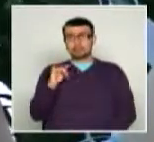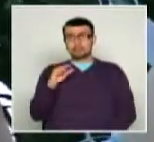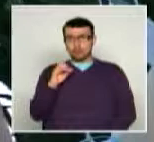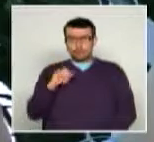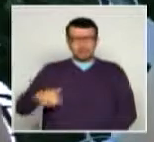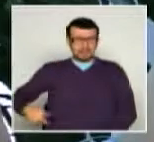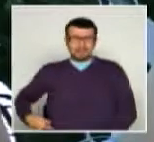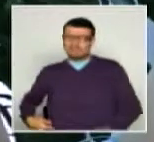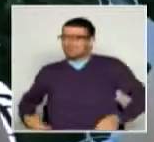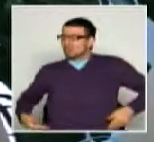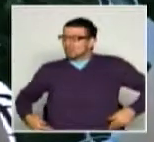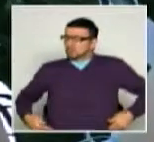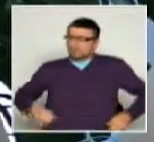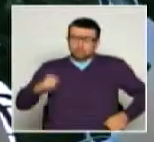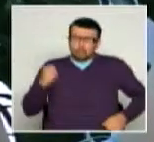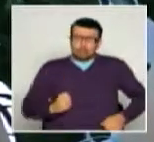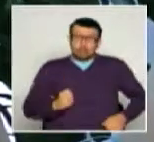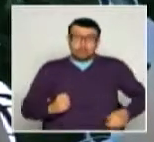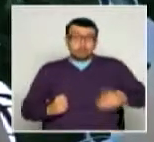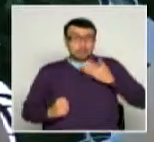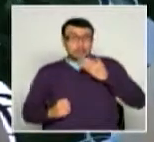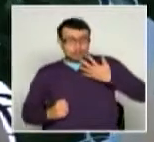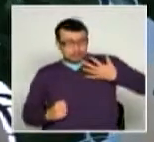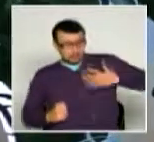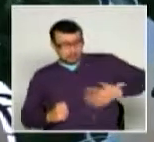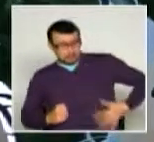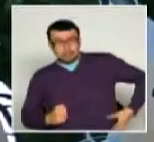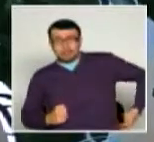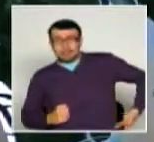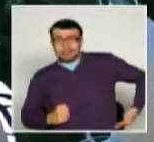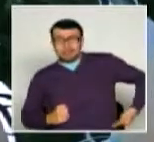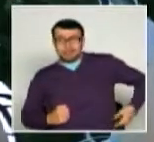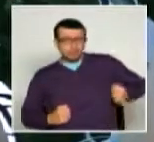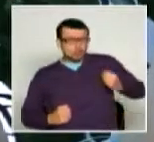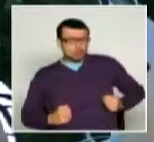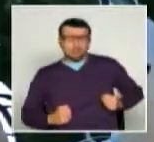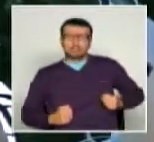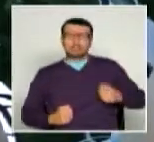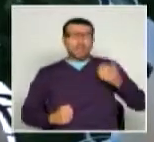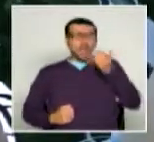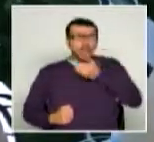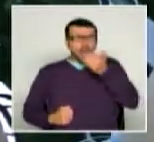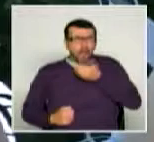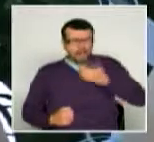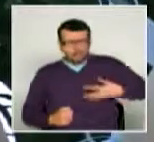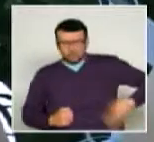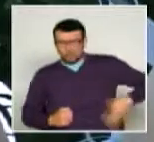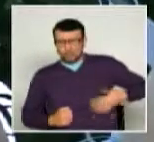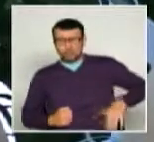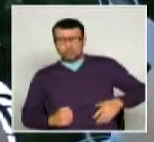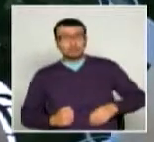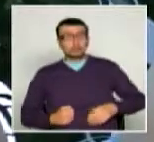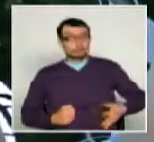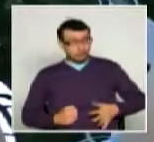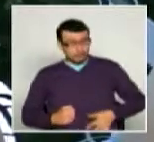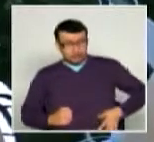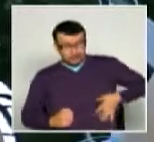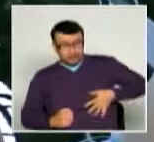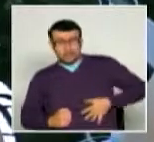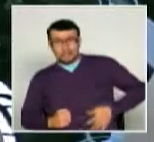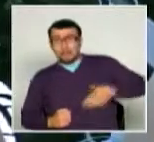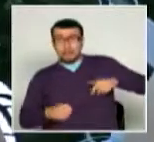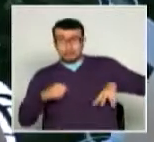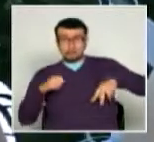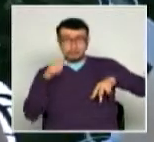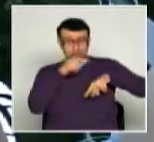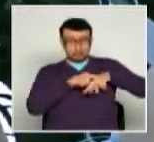lumbar, lado izquierdo de la cadera, experimentamos ardor, aumento de la temperatura en la pierna,